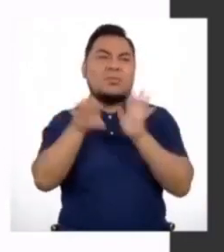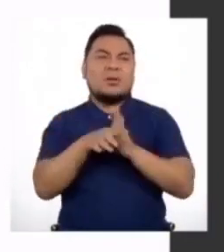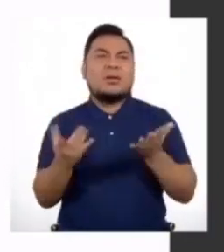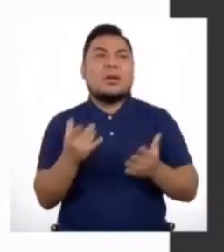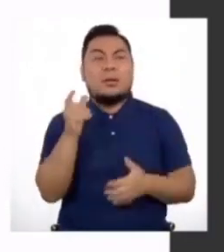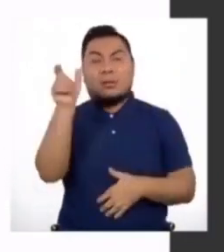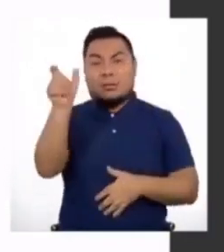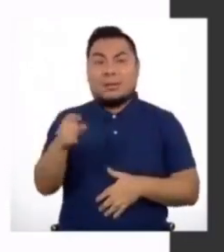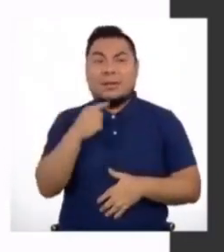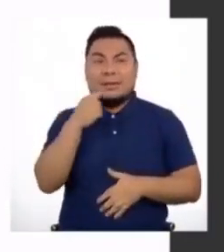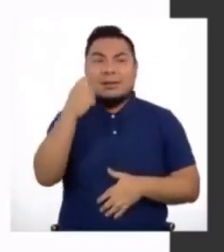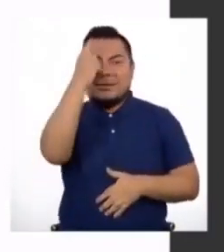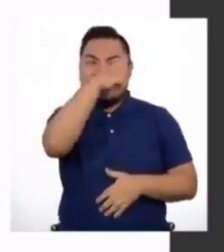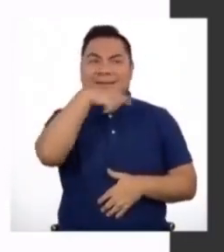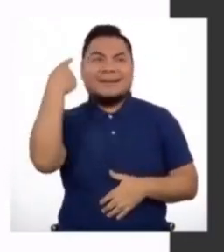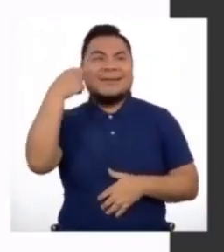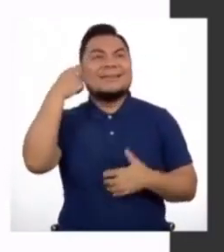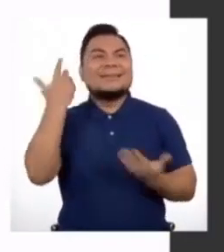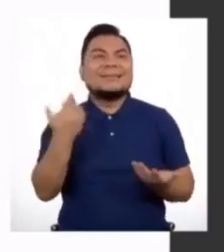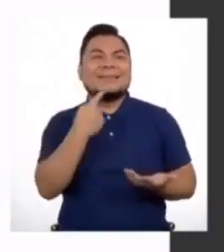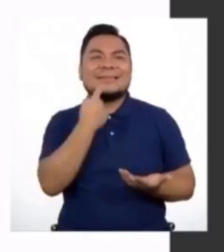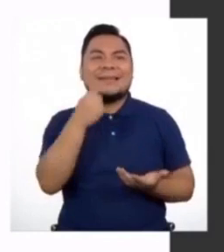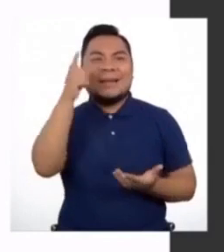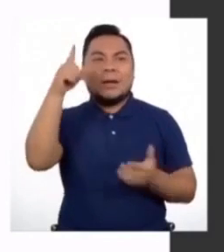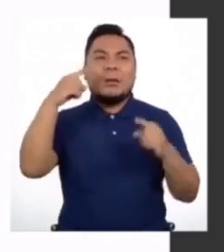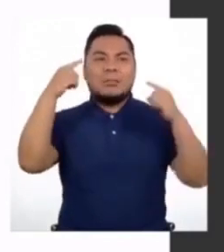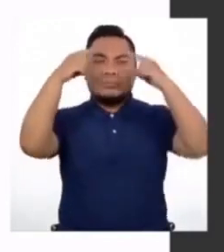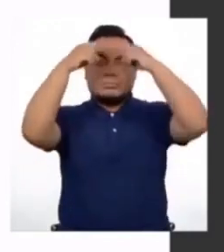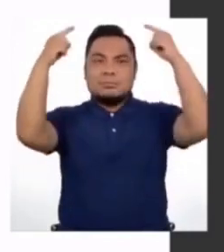un personaje que tenga cara de una pared